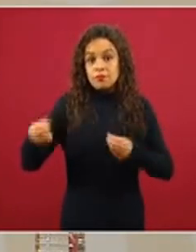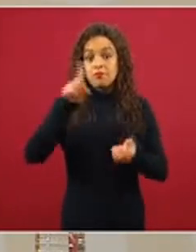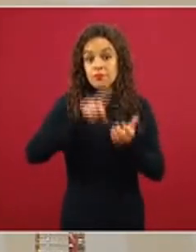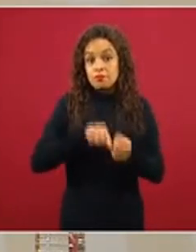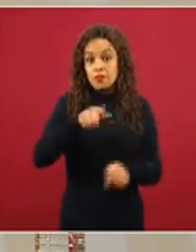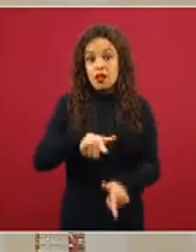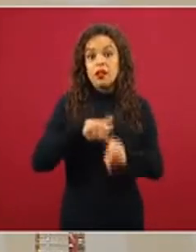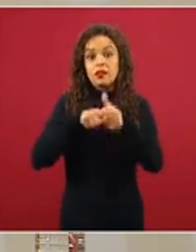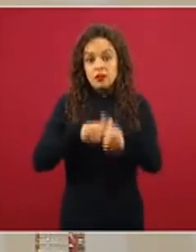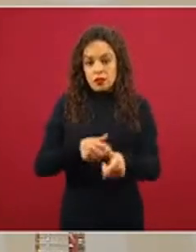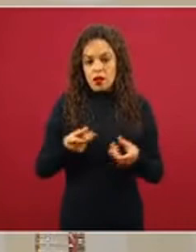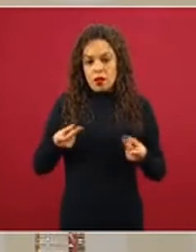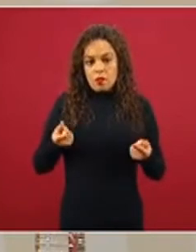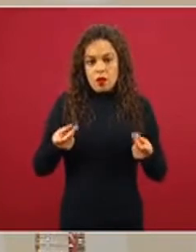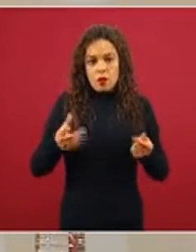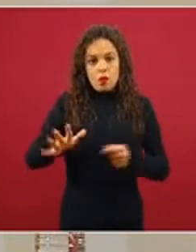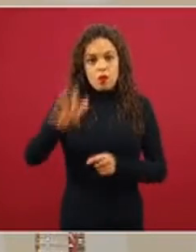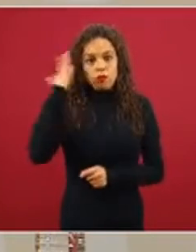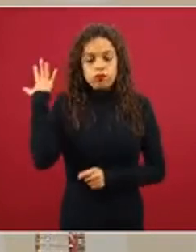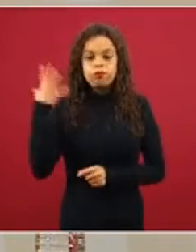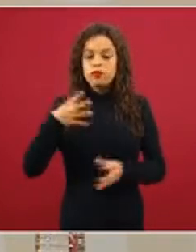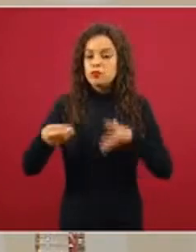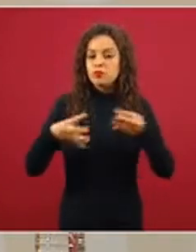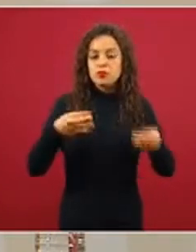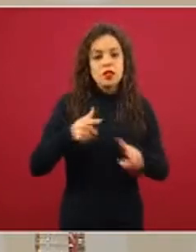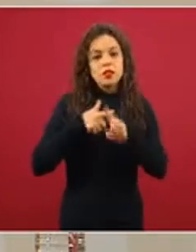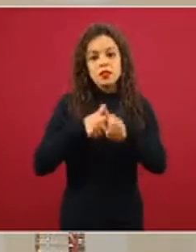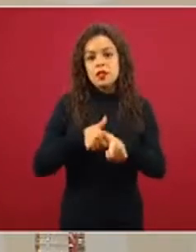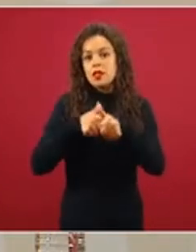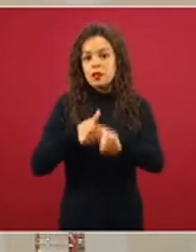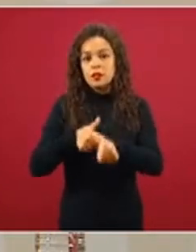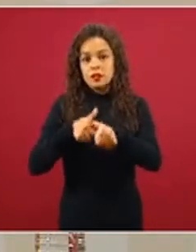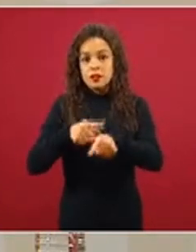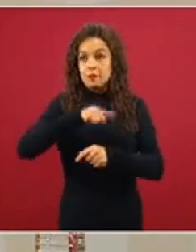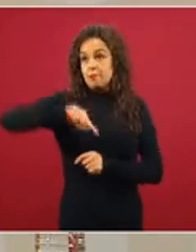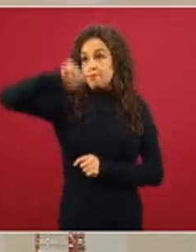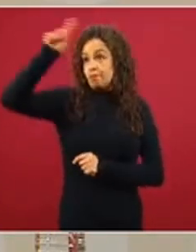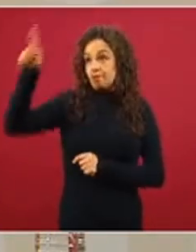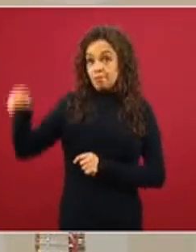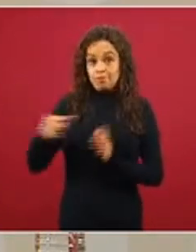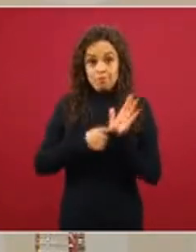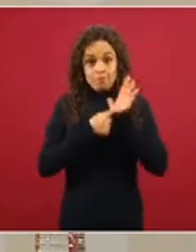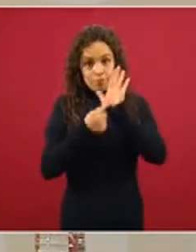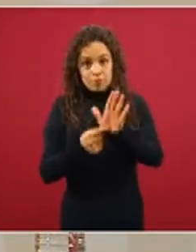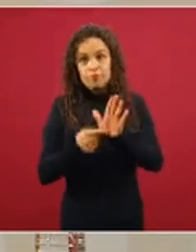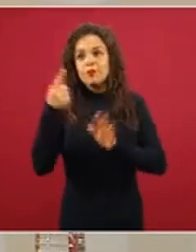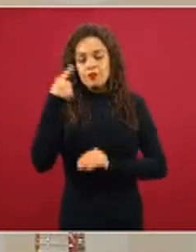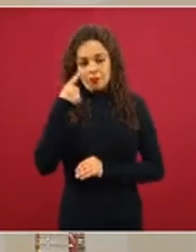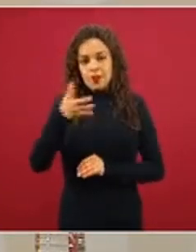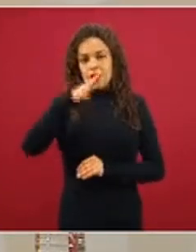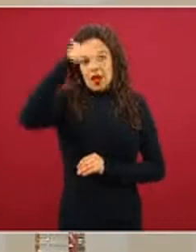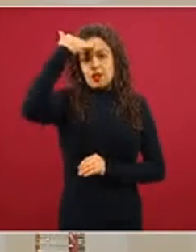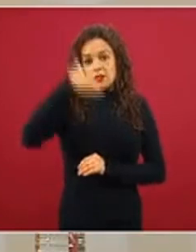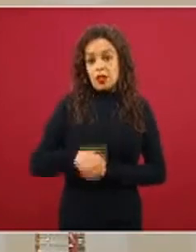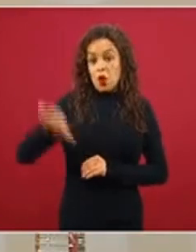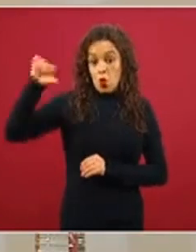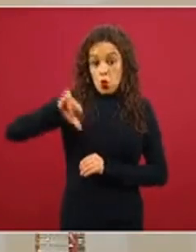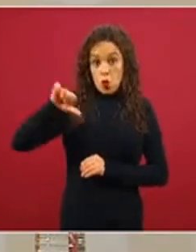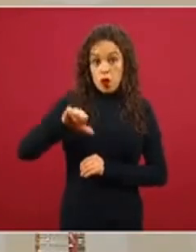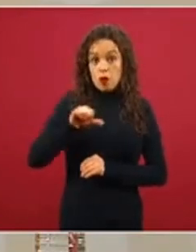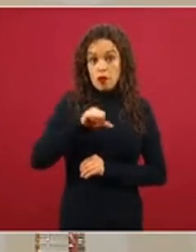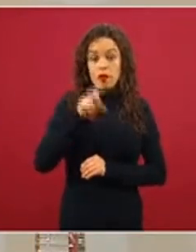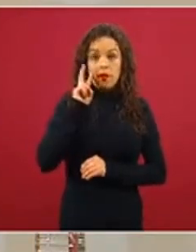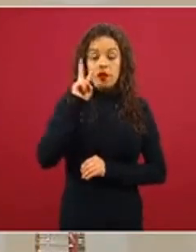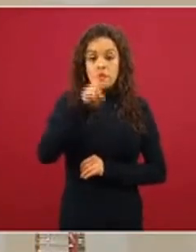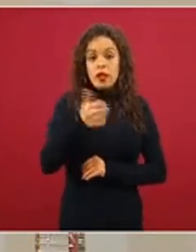mostramos todas las noches en la curva de casos acumulados. Hoy, por ejemplo, informamos que se incrementó 6.2%